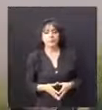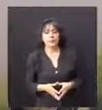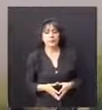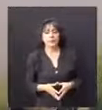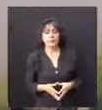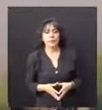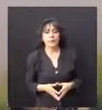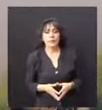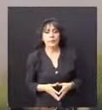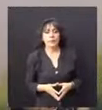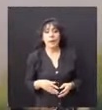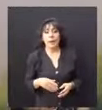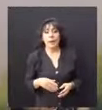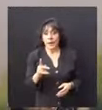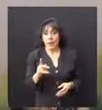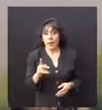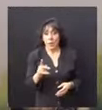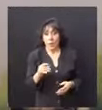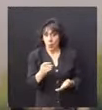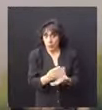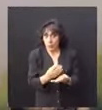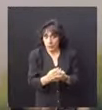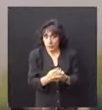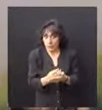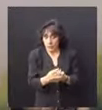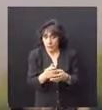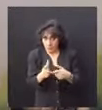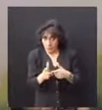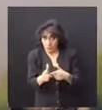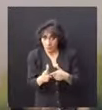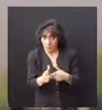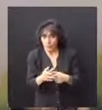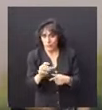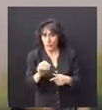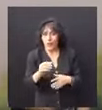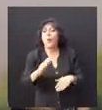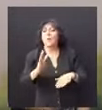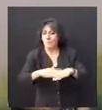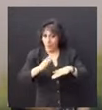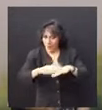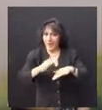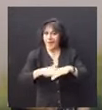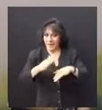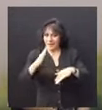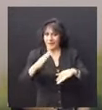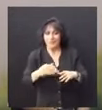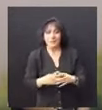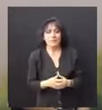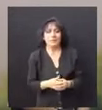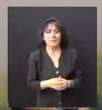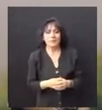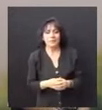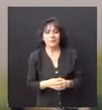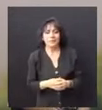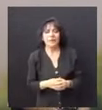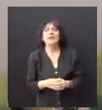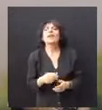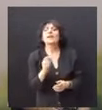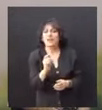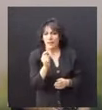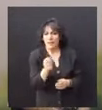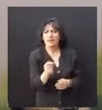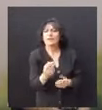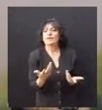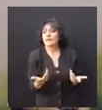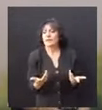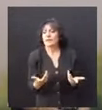Pero no nos vamos a quedar ahí. Vamos por más. ¿Qué quiere decir eso?